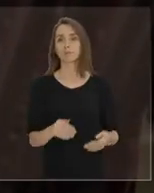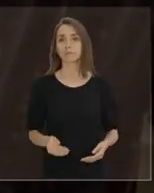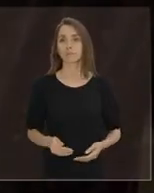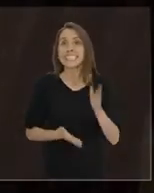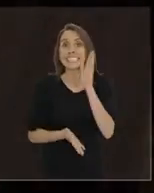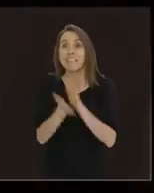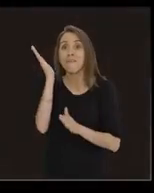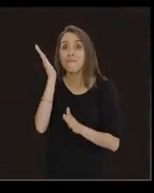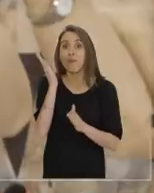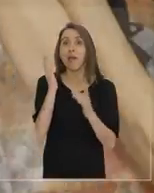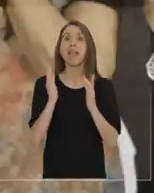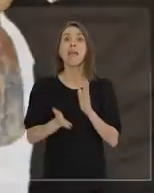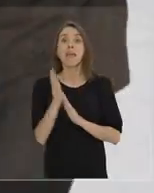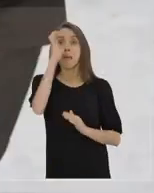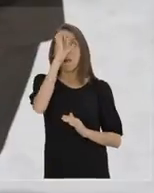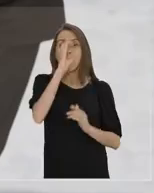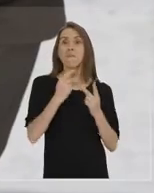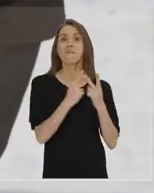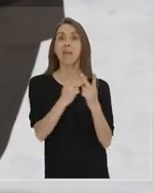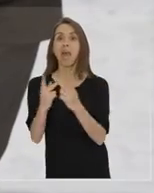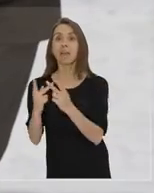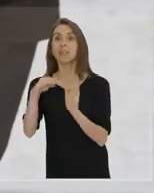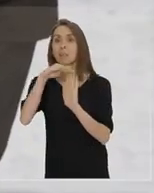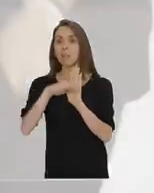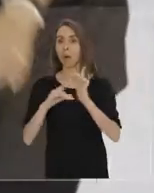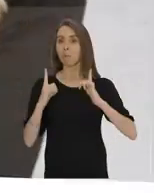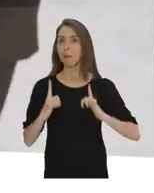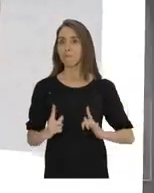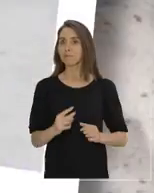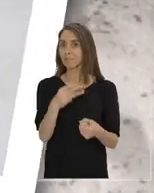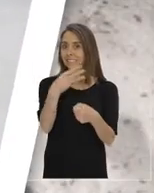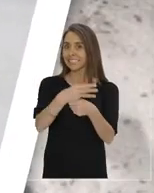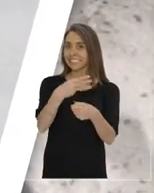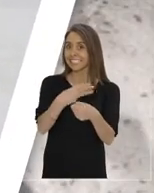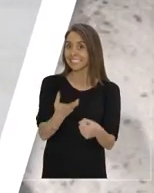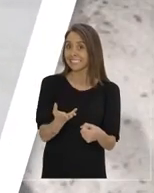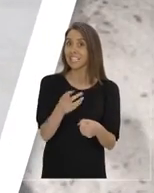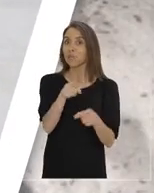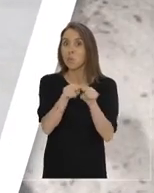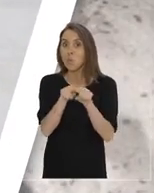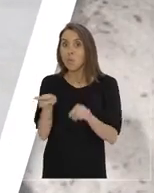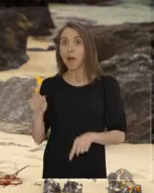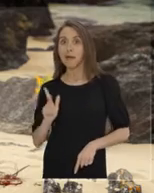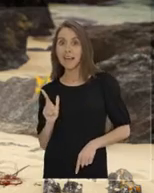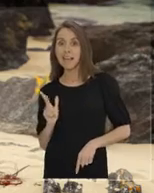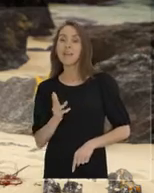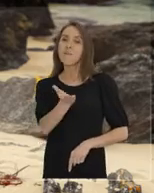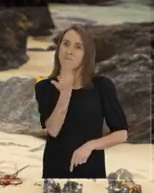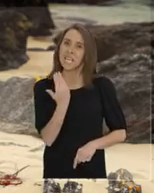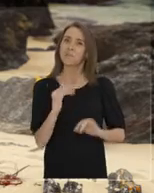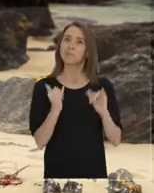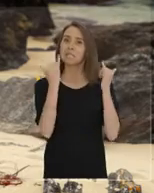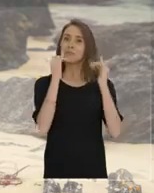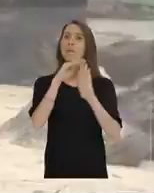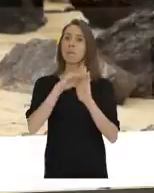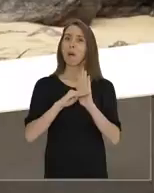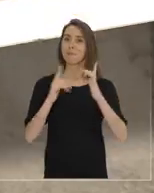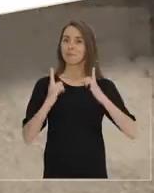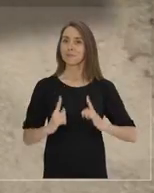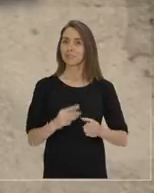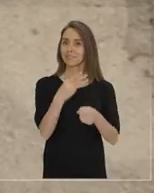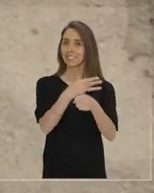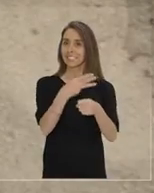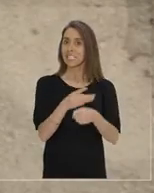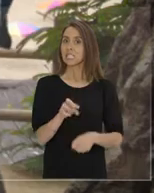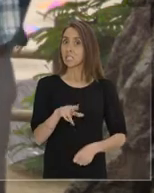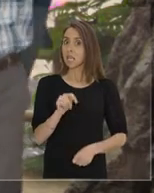fue. ¡Se nos fue de viaje! Con el programa Vacaciones Tercera Edad. Haz como don Eugenio, ven y disfruta del programa Vacaciones